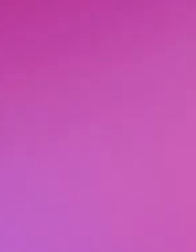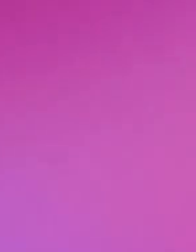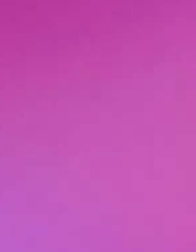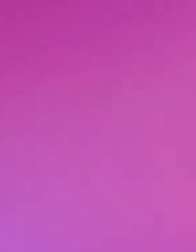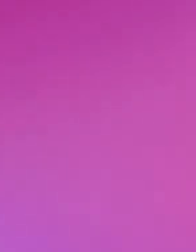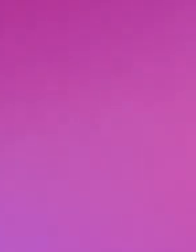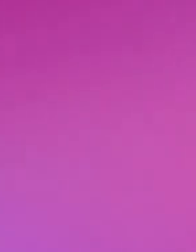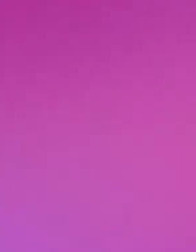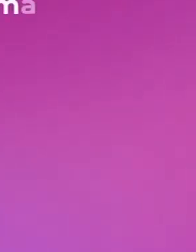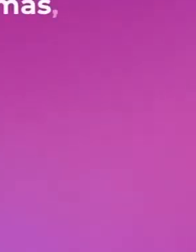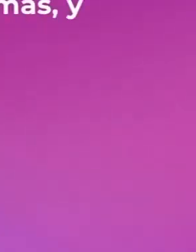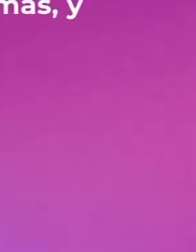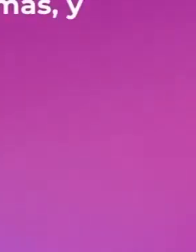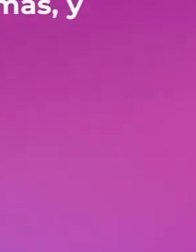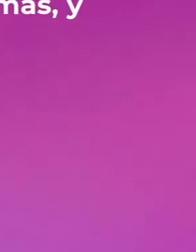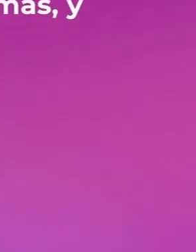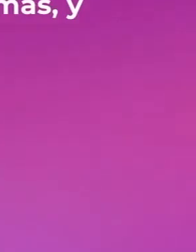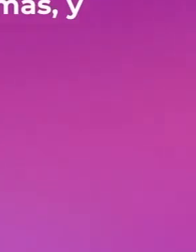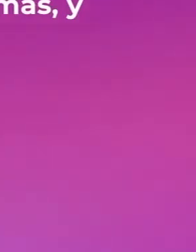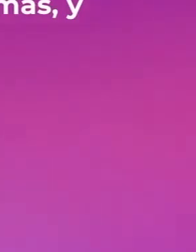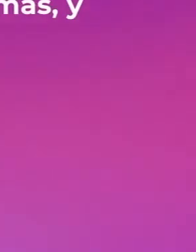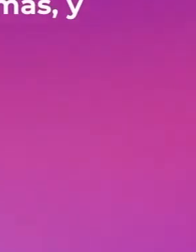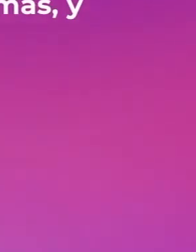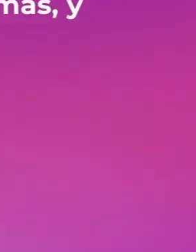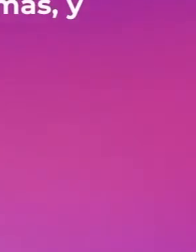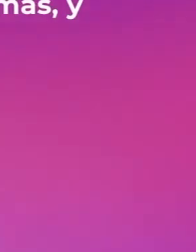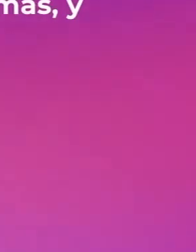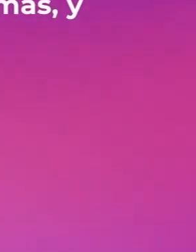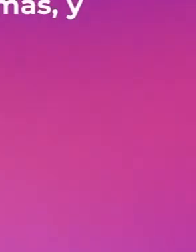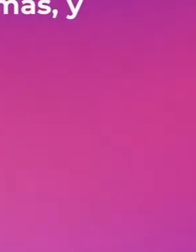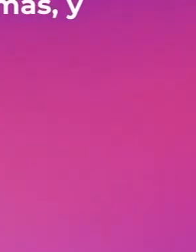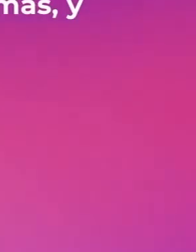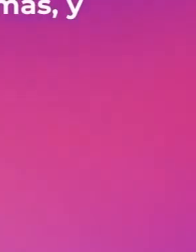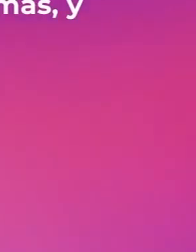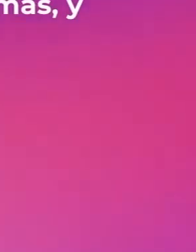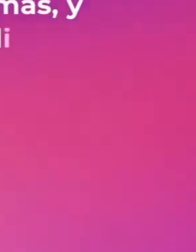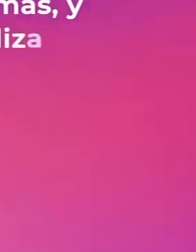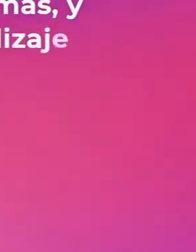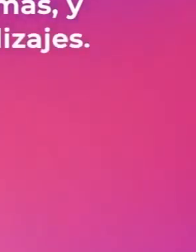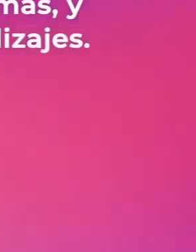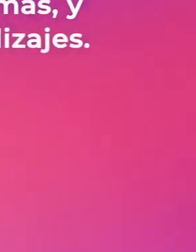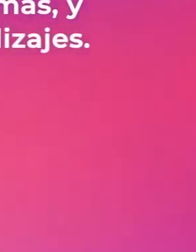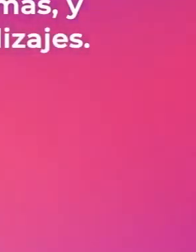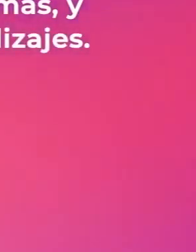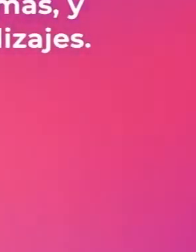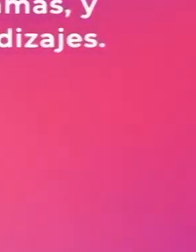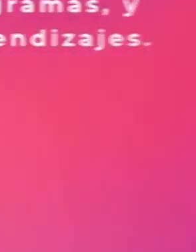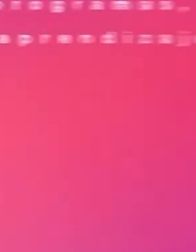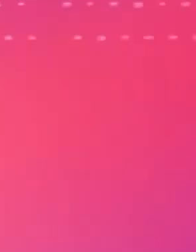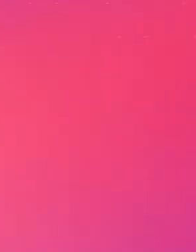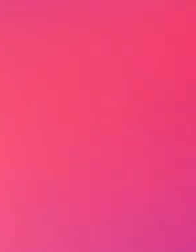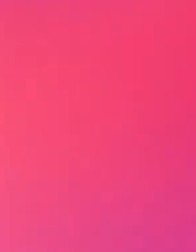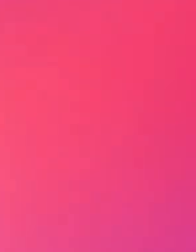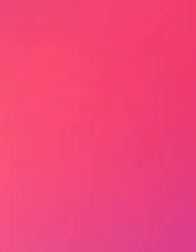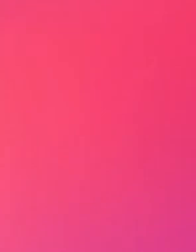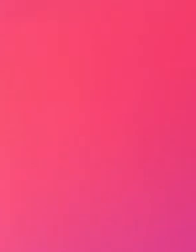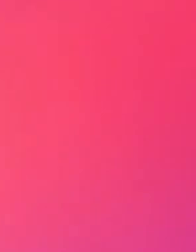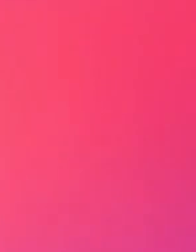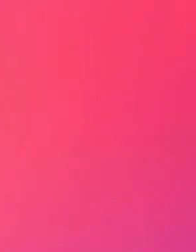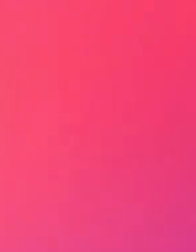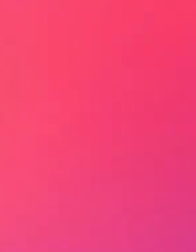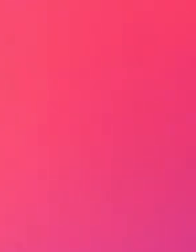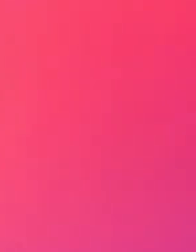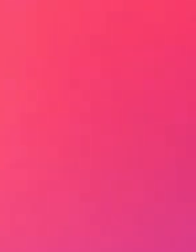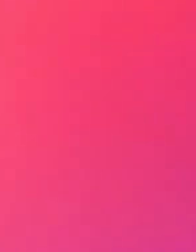aprendeencasa.cep.gov.mx, en donde podrás ver nuevamente los videos de los programas y además encontrarás actividades para fortalecer tus